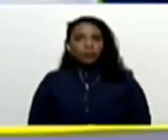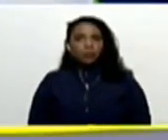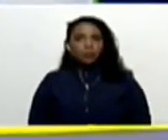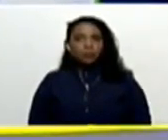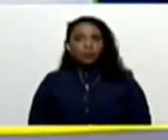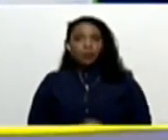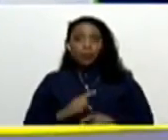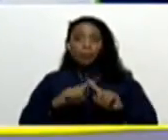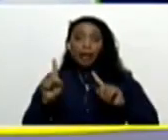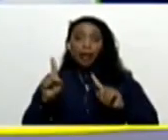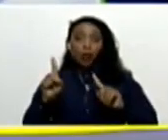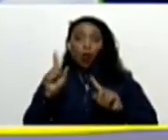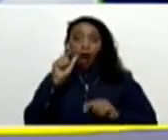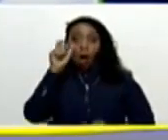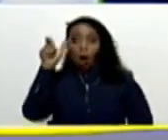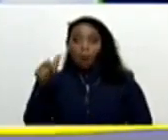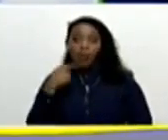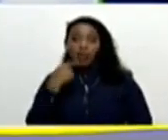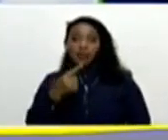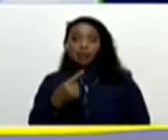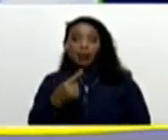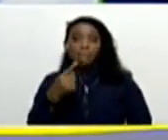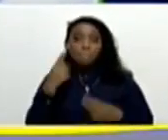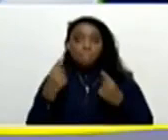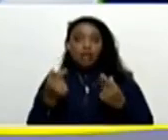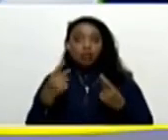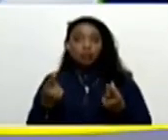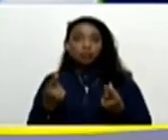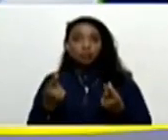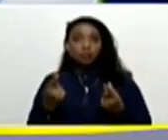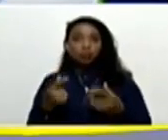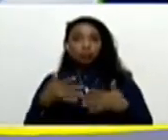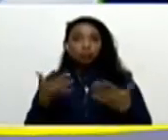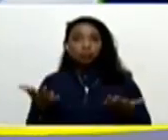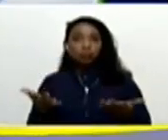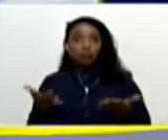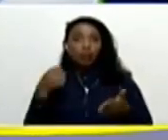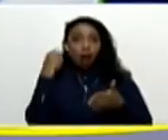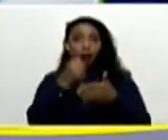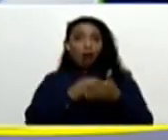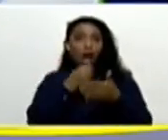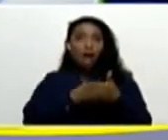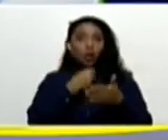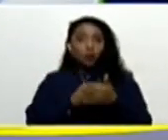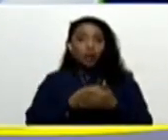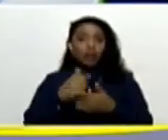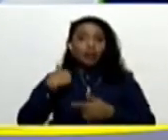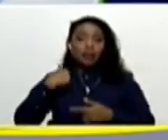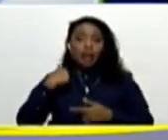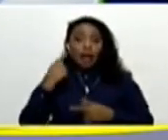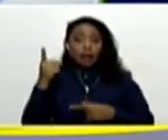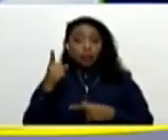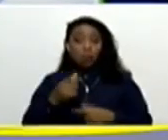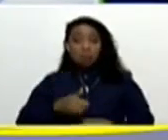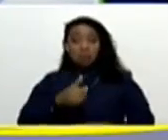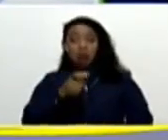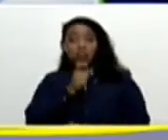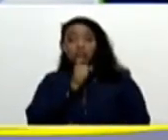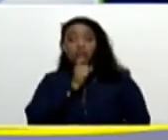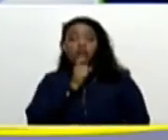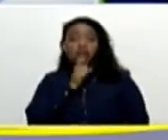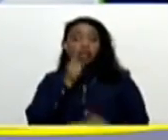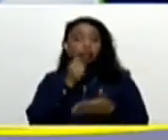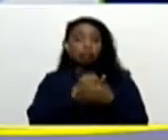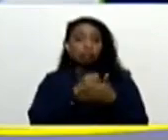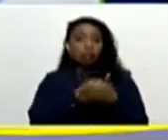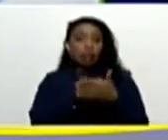Pero Sandino razonaba y decía que la lucha se había vuelto más compleja, más difícil,